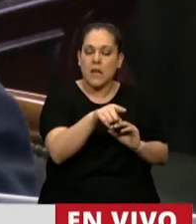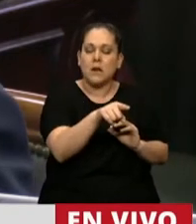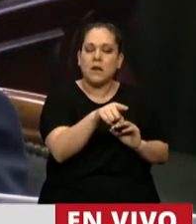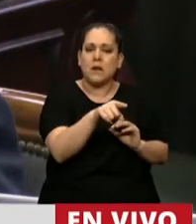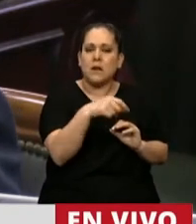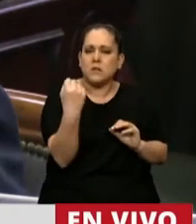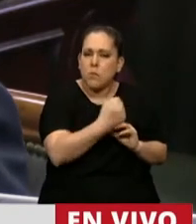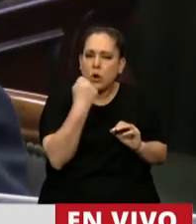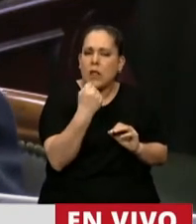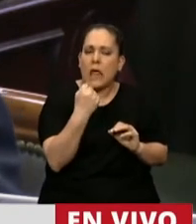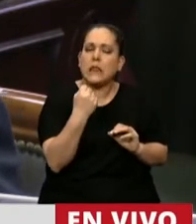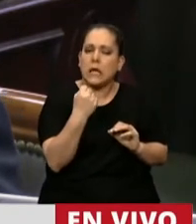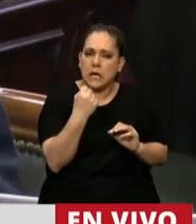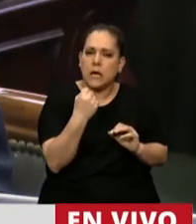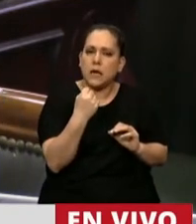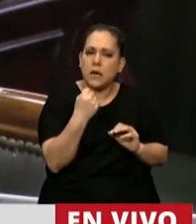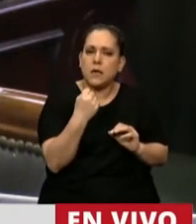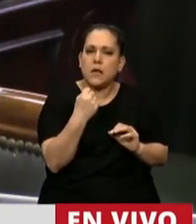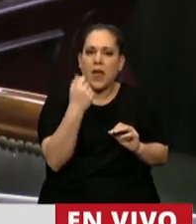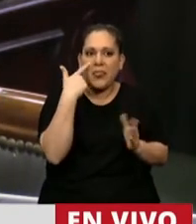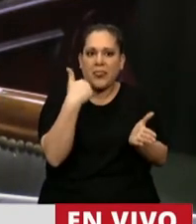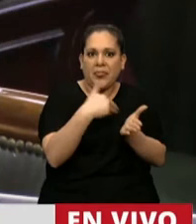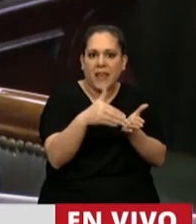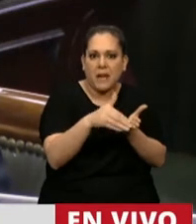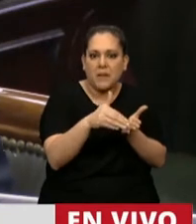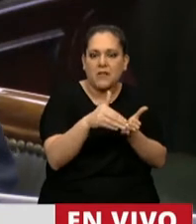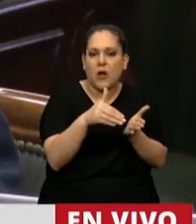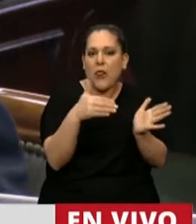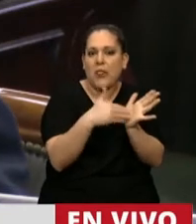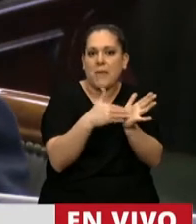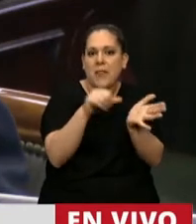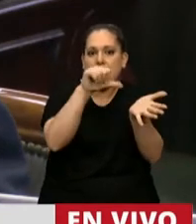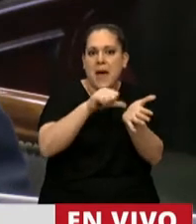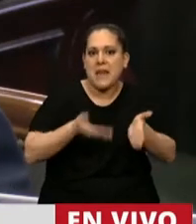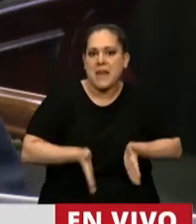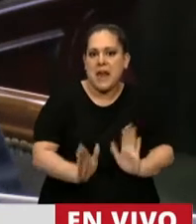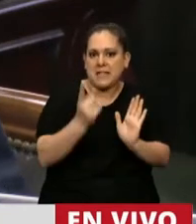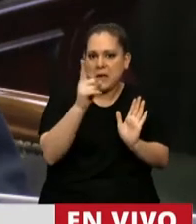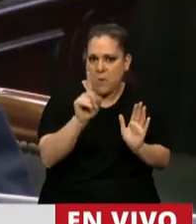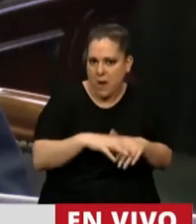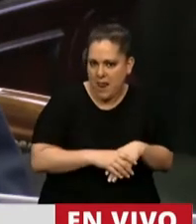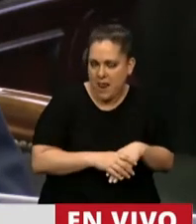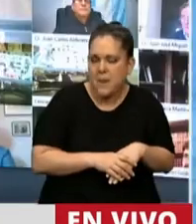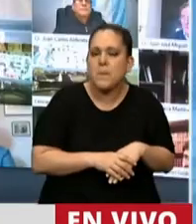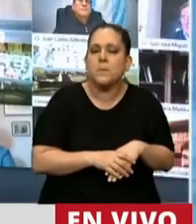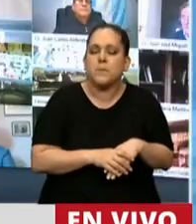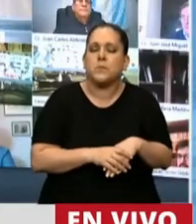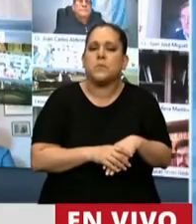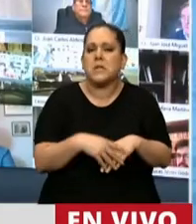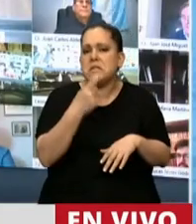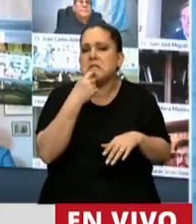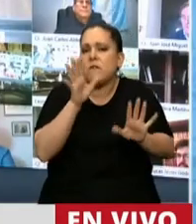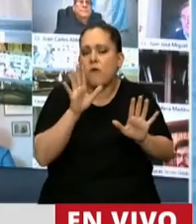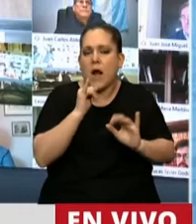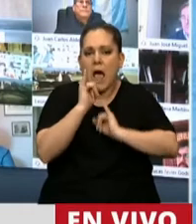importante no caer en la discriminación por nacionalidad. Y se me ocurre que, si haciendo